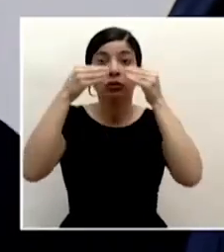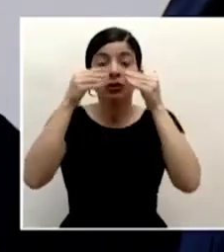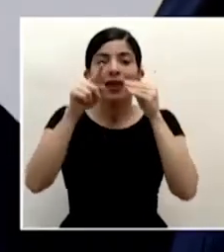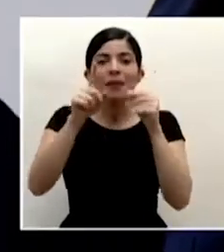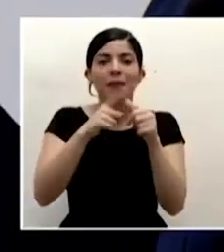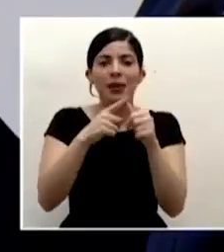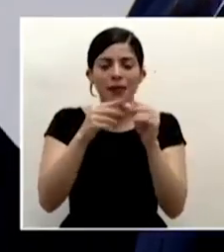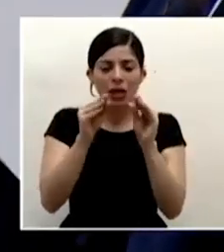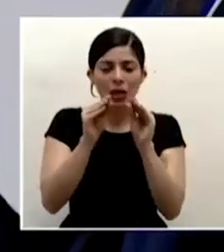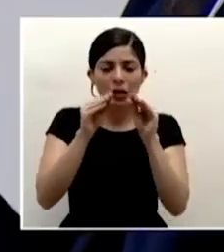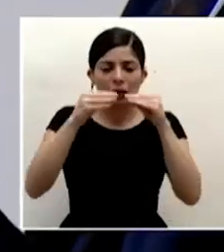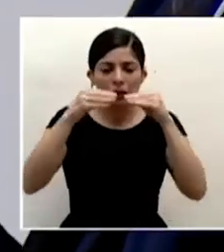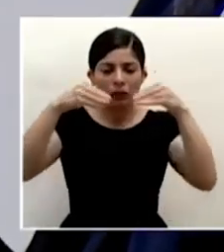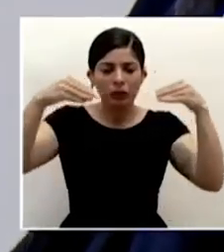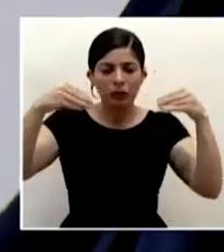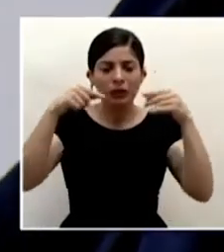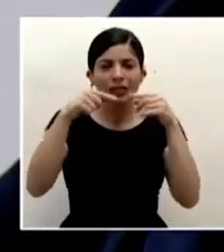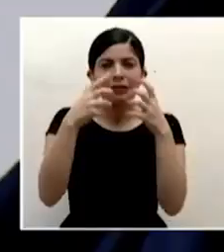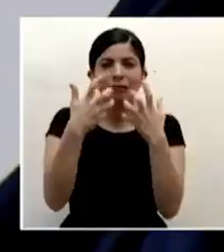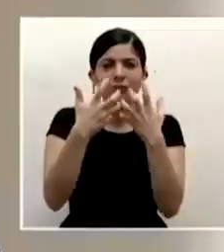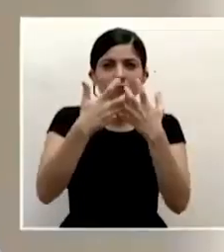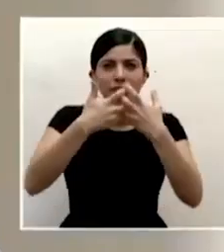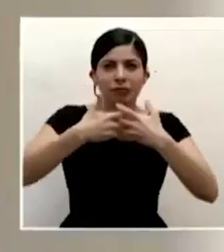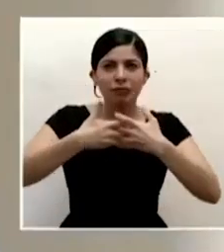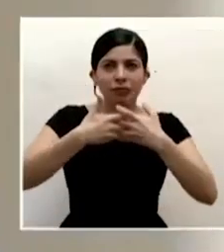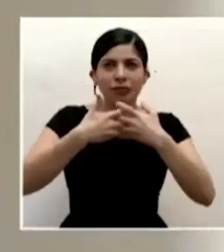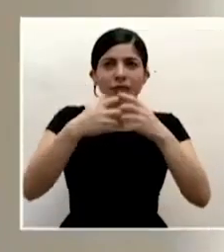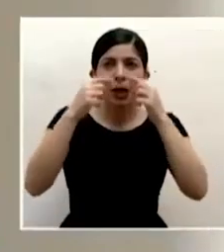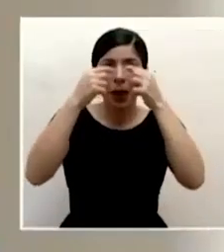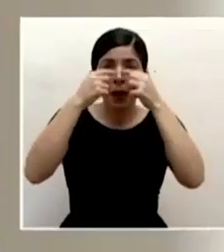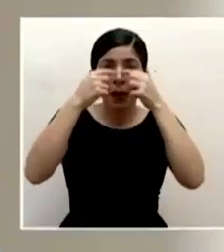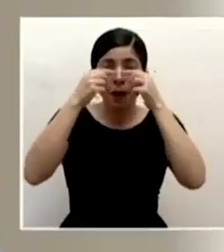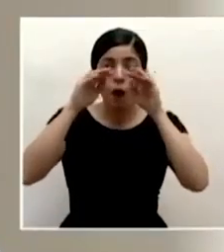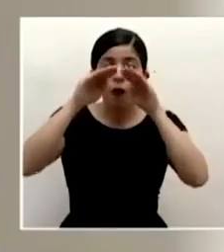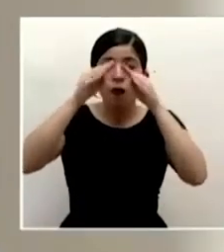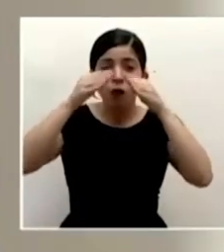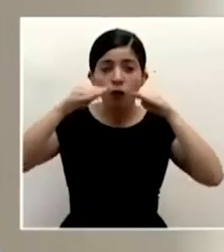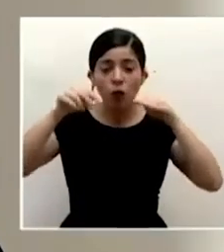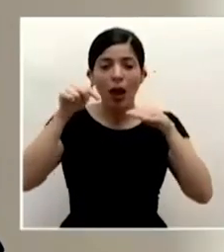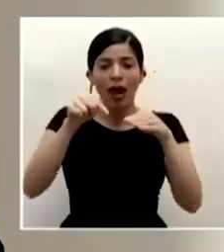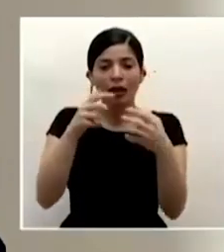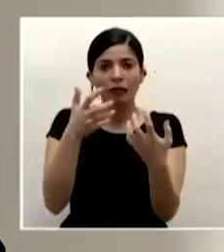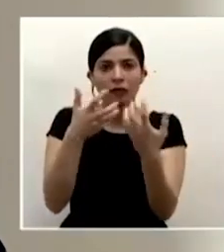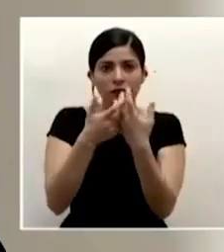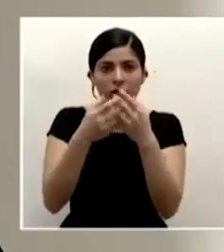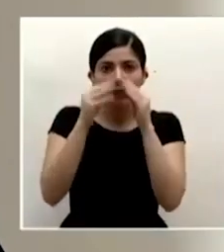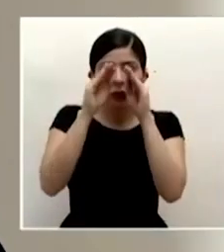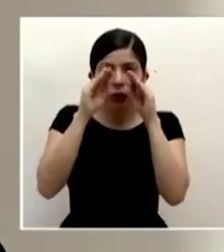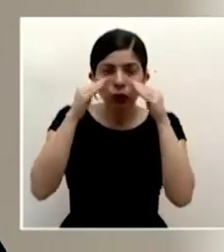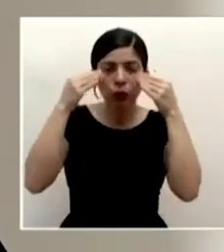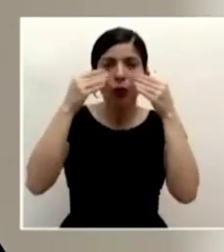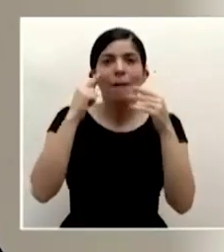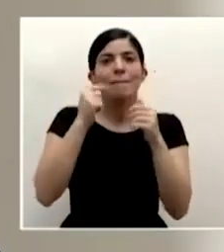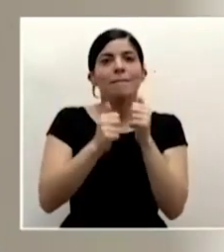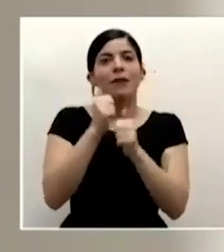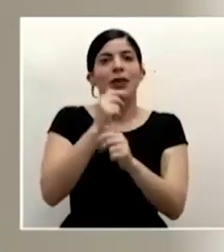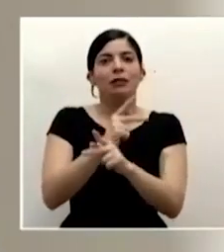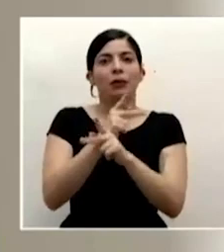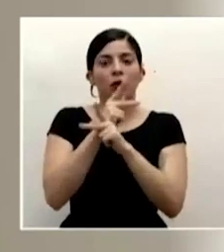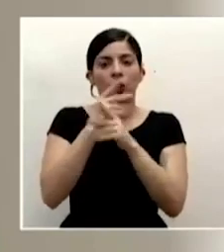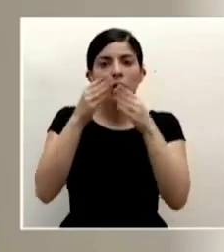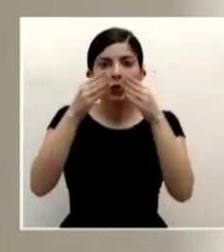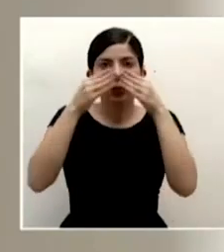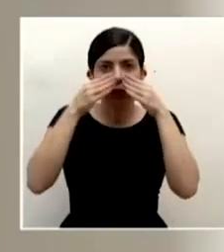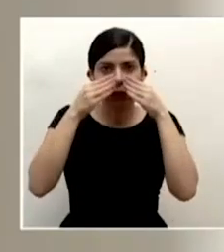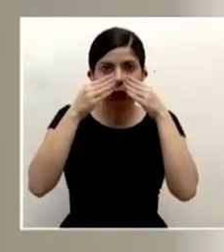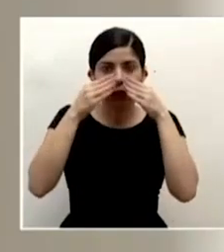de hacer el mejor ajuste hacia lo que es el puente nasal de tal forma también de que haya mayor protección de tanto de